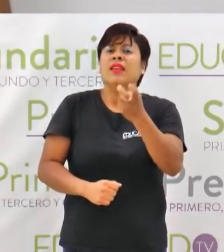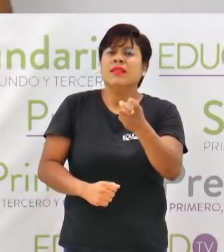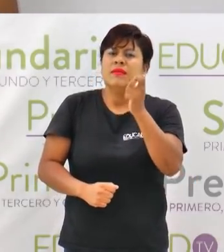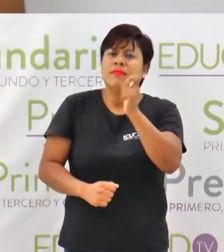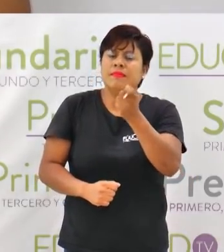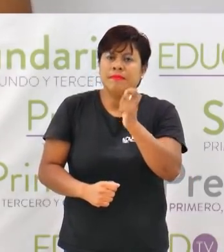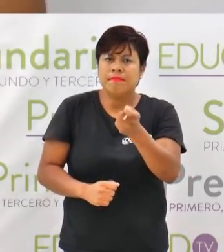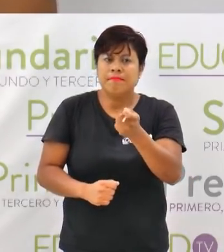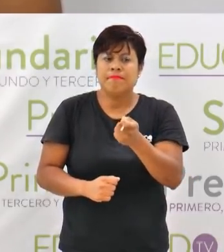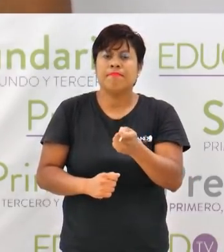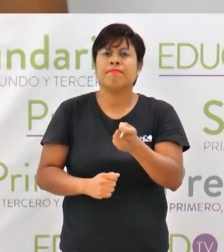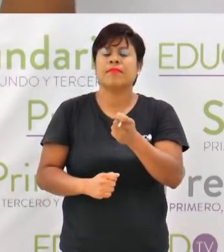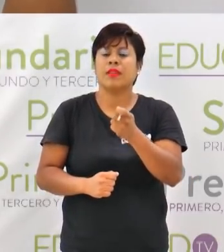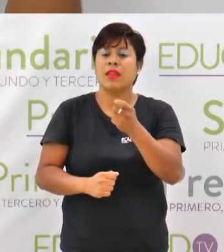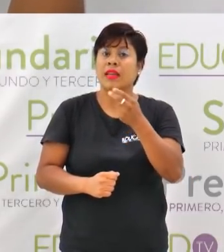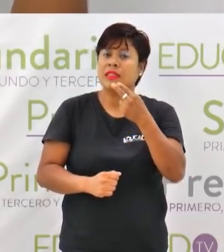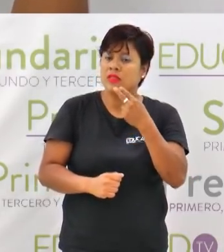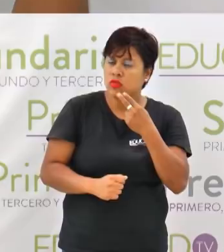que